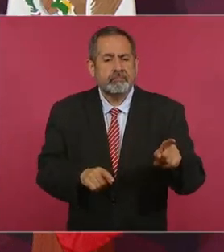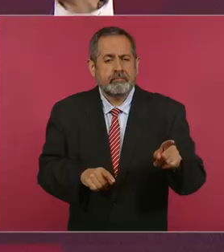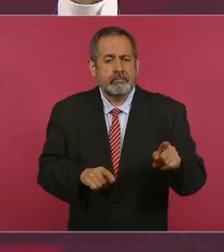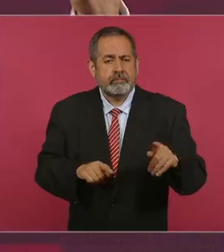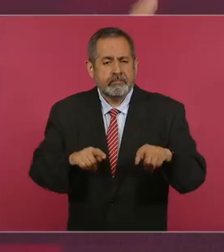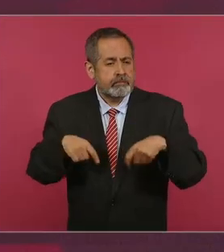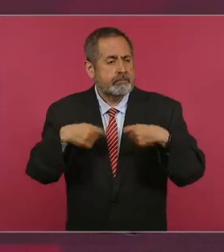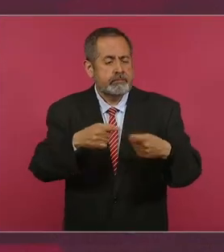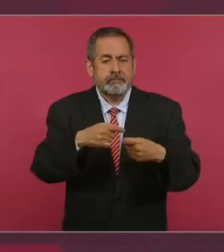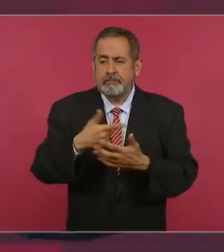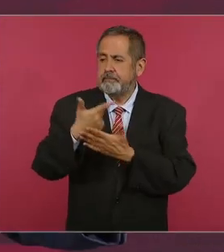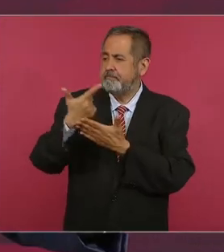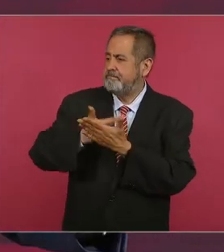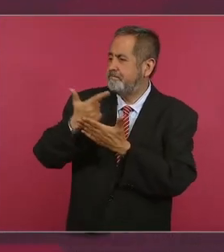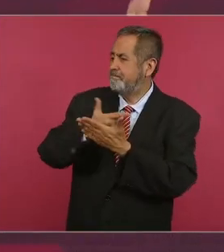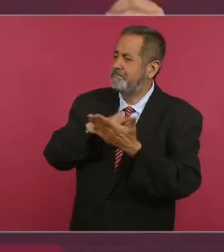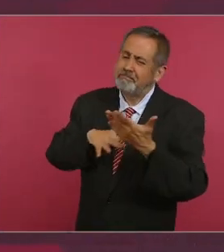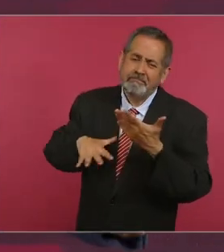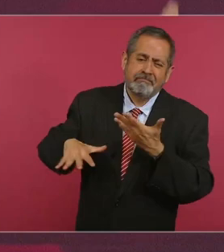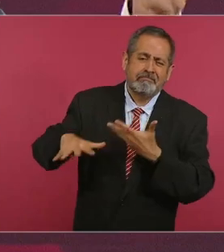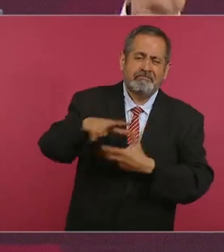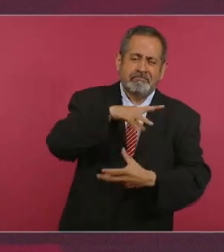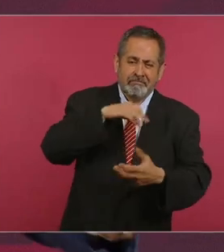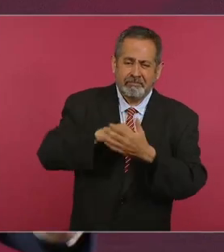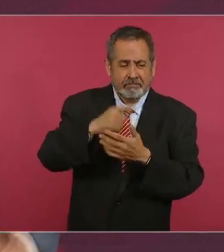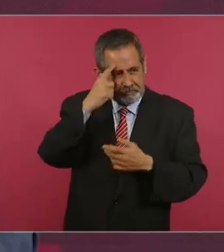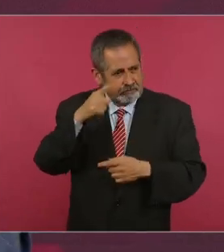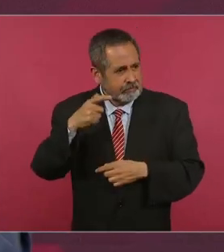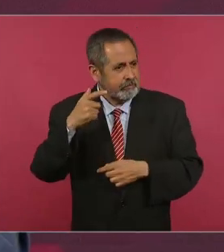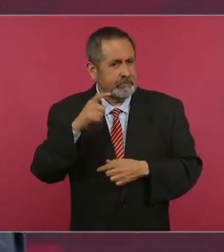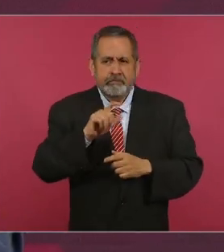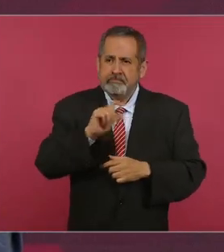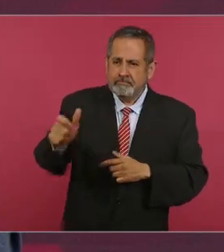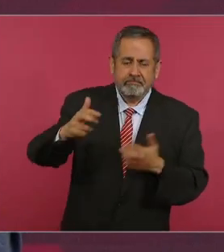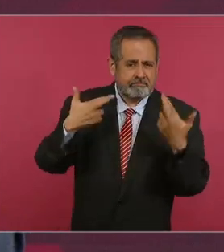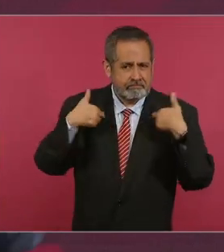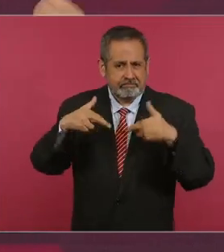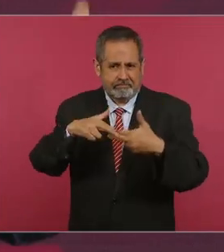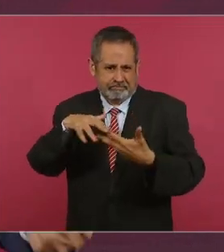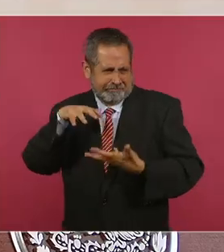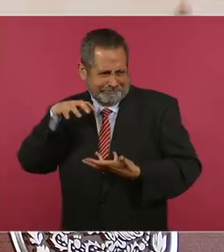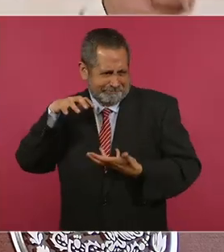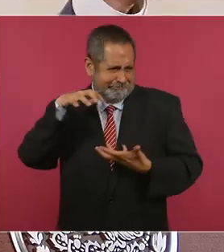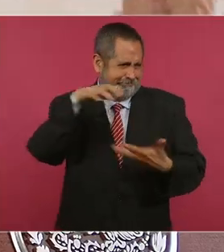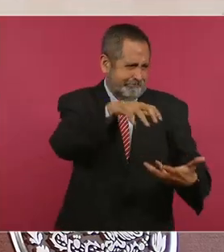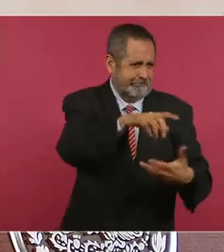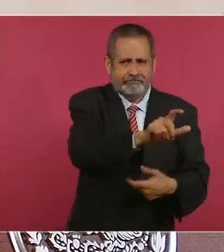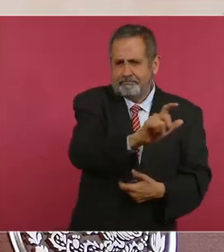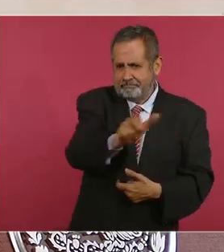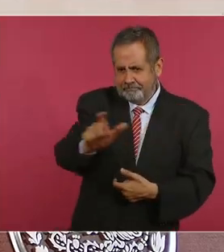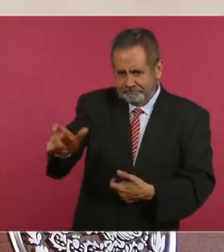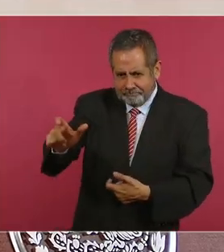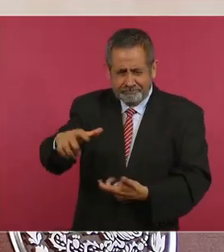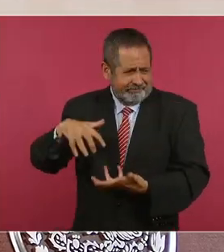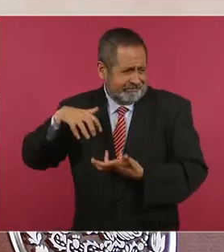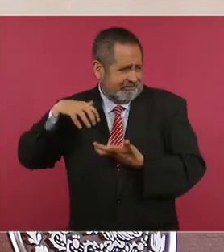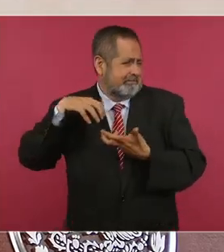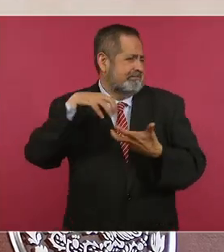entregándoles las nóminas para el pago a maestros, para el pago a servidores